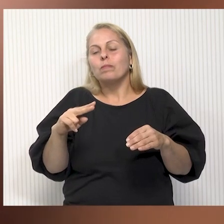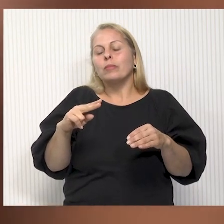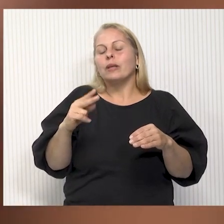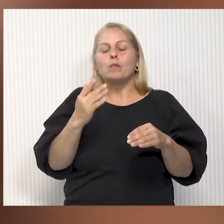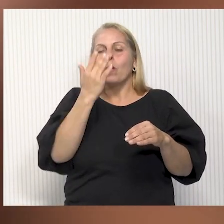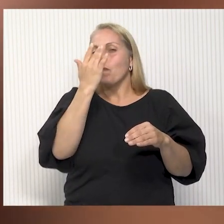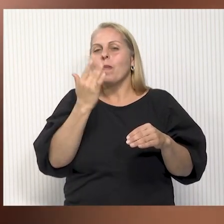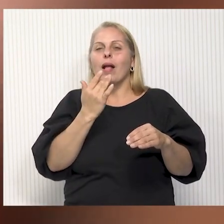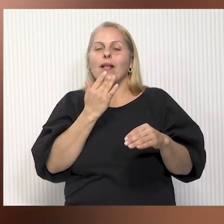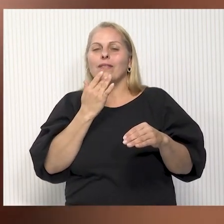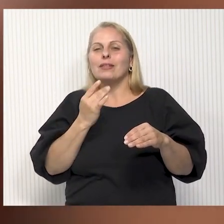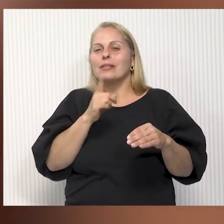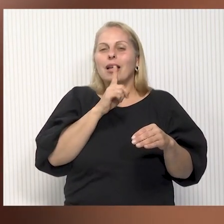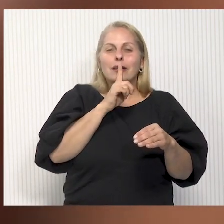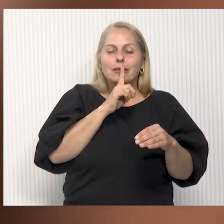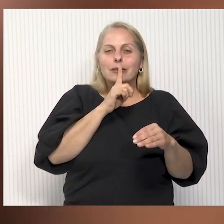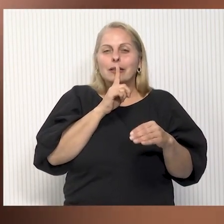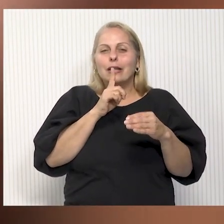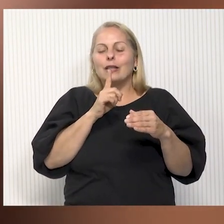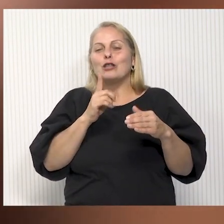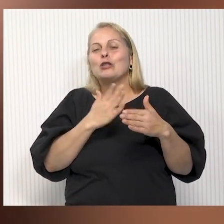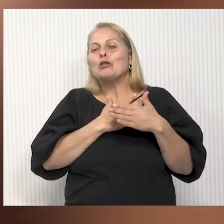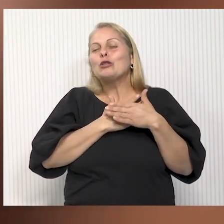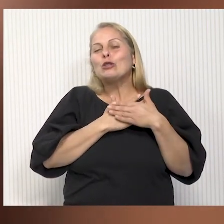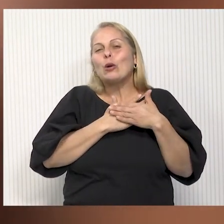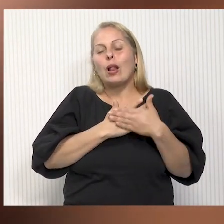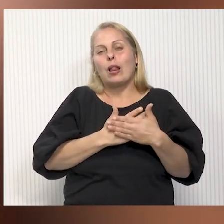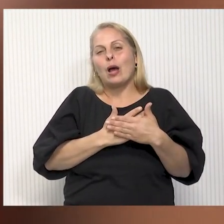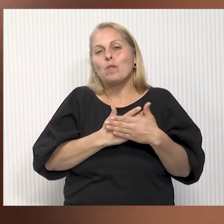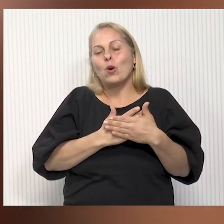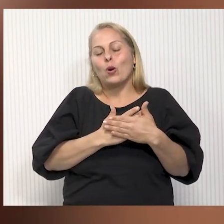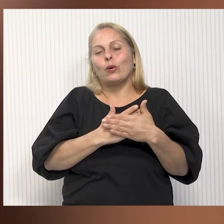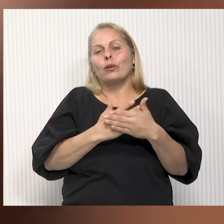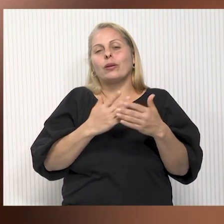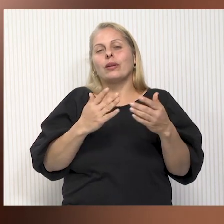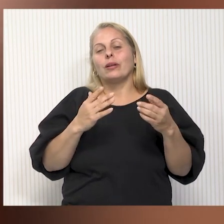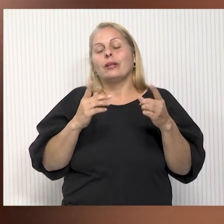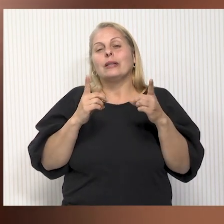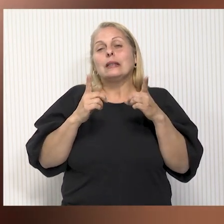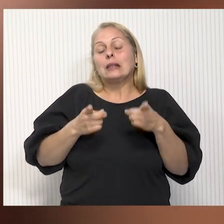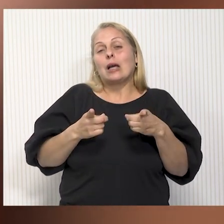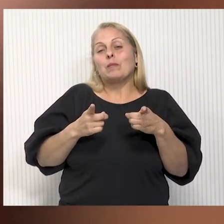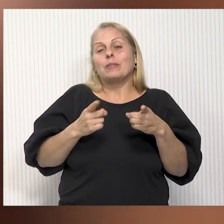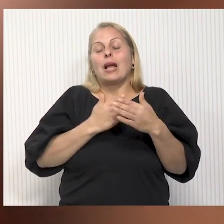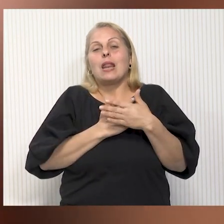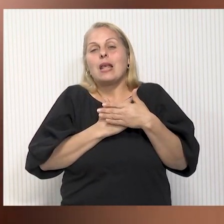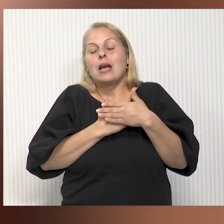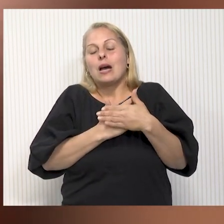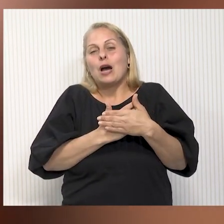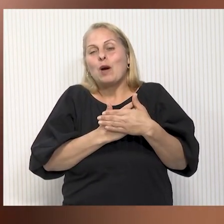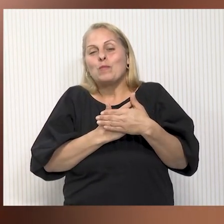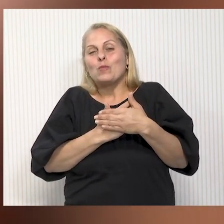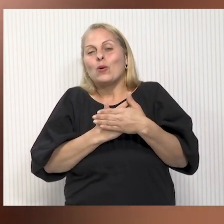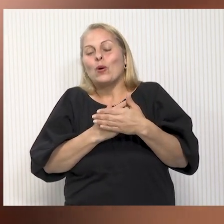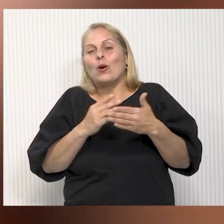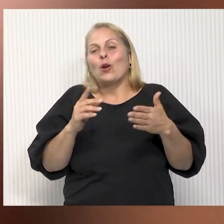maravilla del silencio y la maravilla del amor. La expresión del amor sin tener que